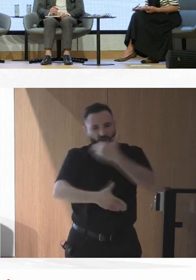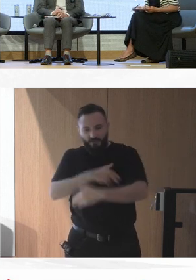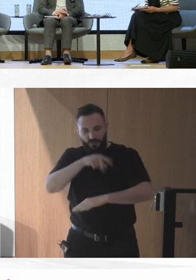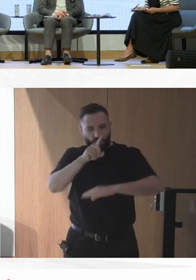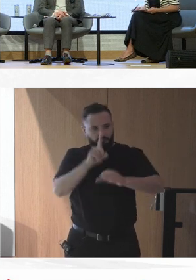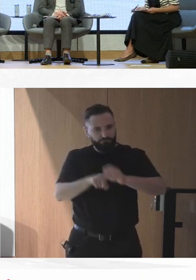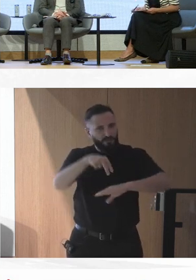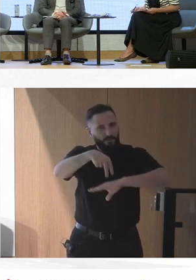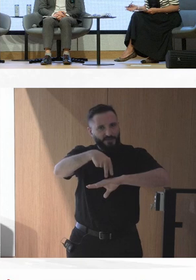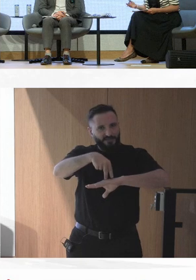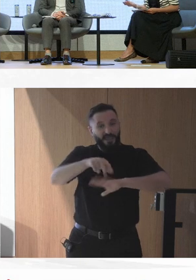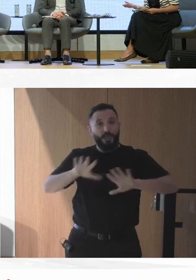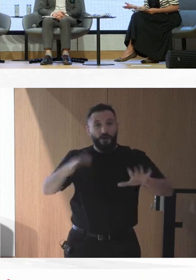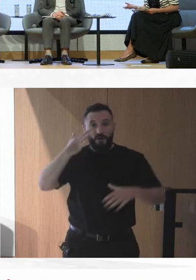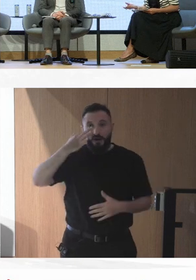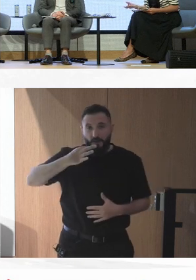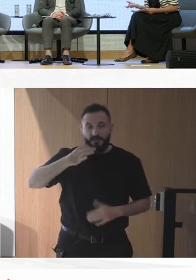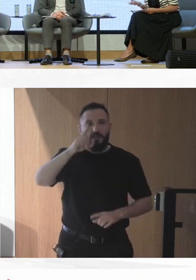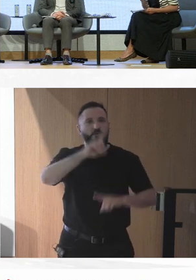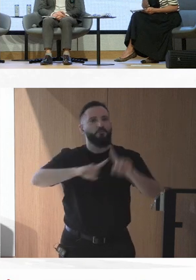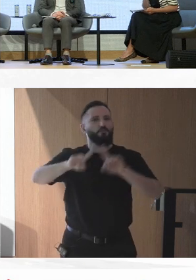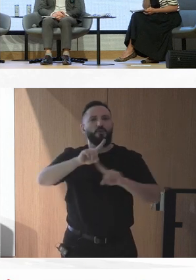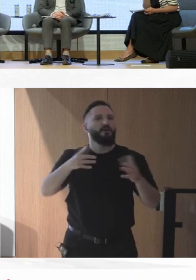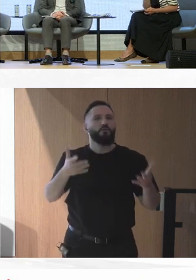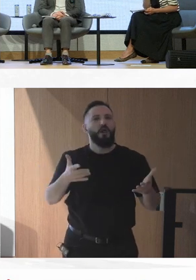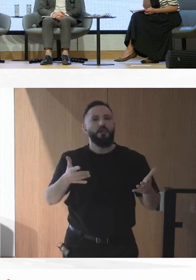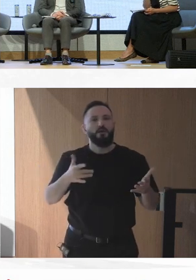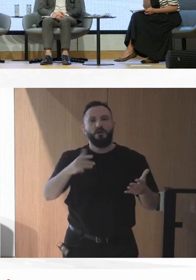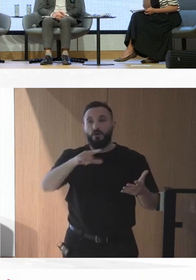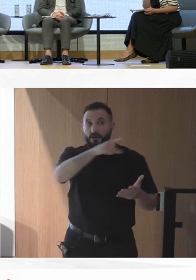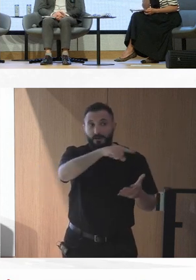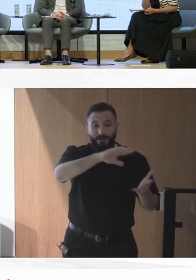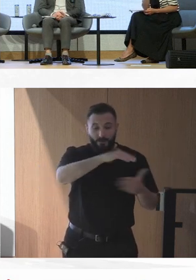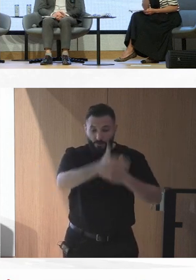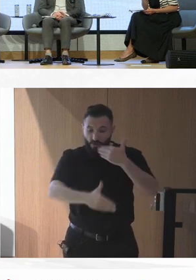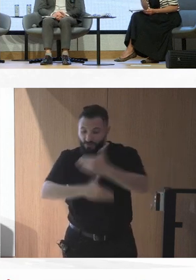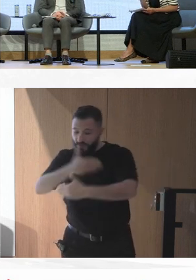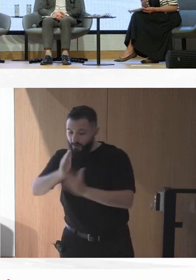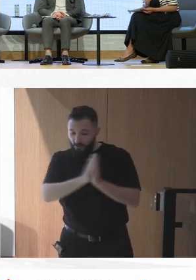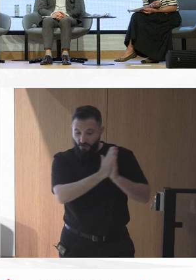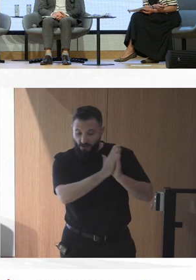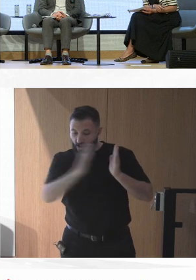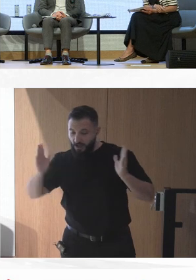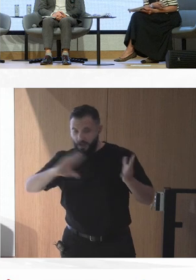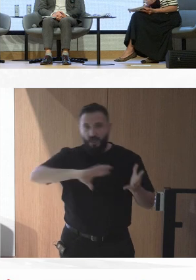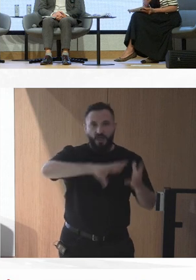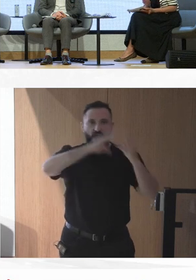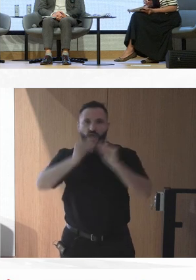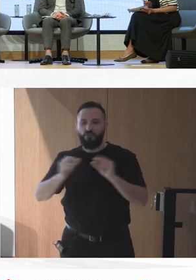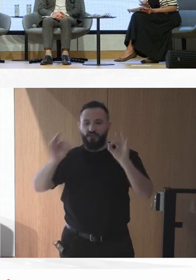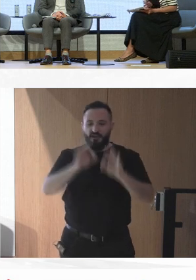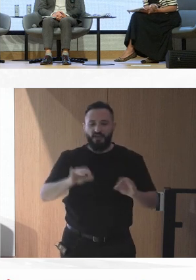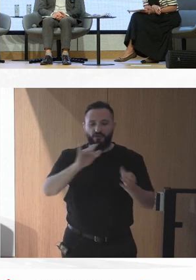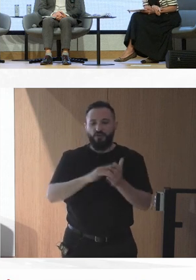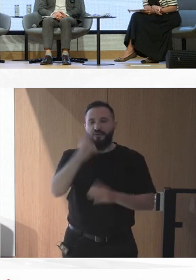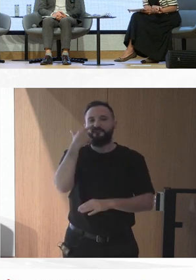procedimiento, pero que el problema era que no había ajustes procesales, y ha mencionado usted la figura del facilitador.